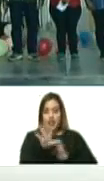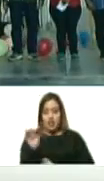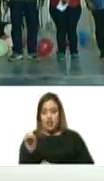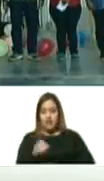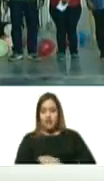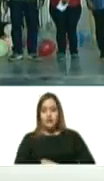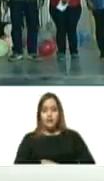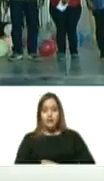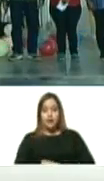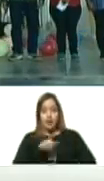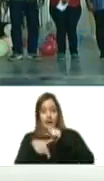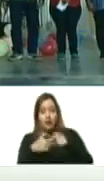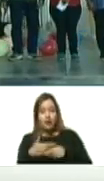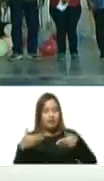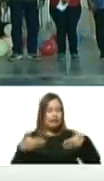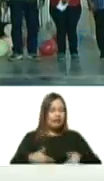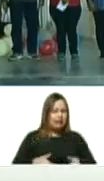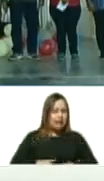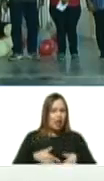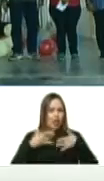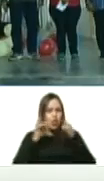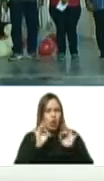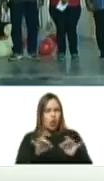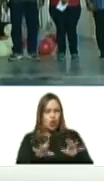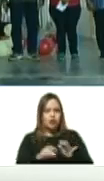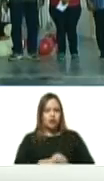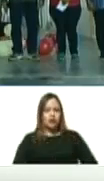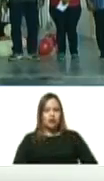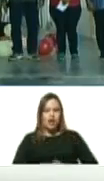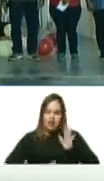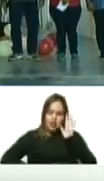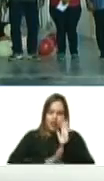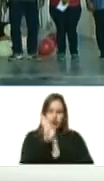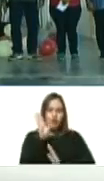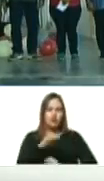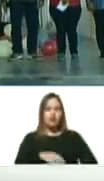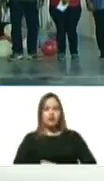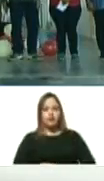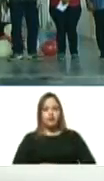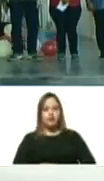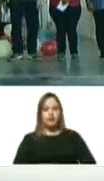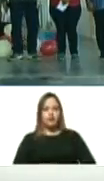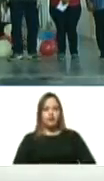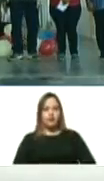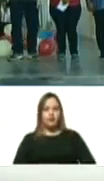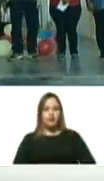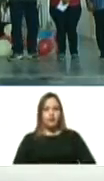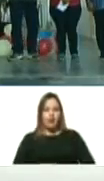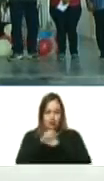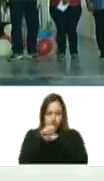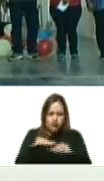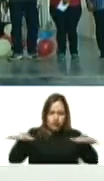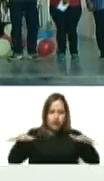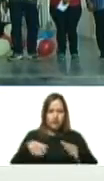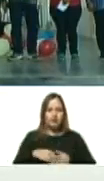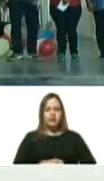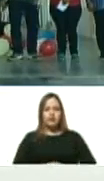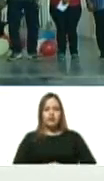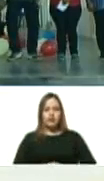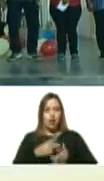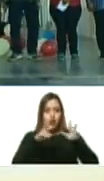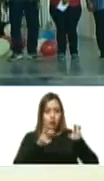de la tragedia, de la resistencia, del dolor, al desarrollo, al despliegue de lo